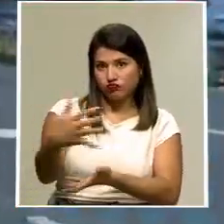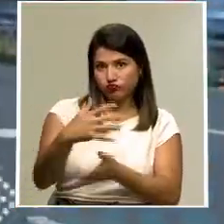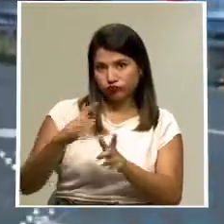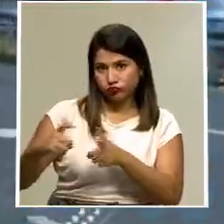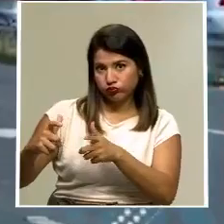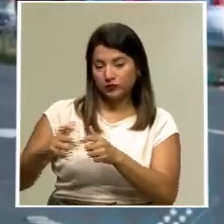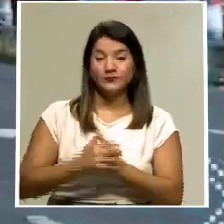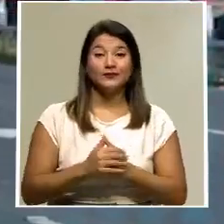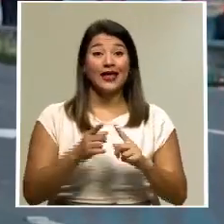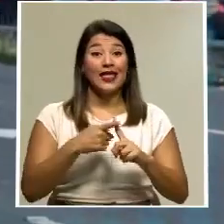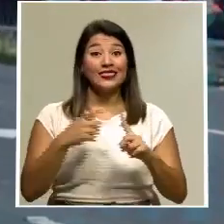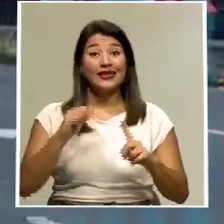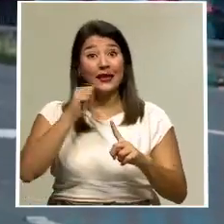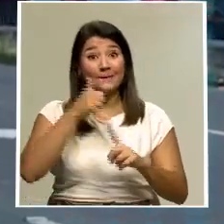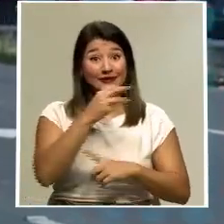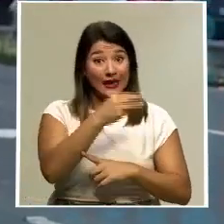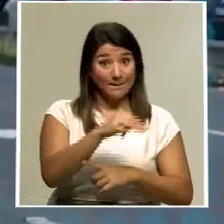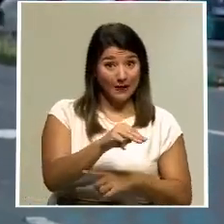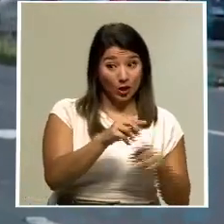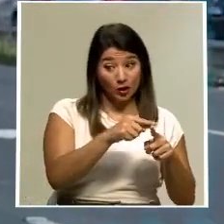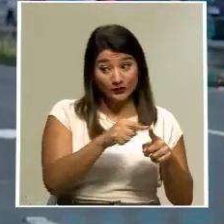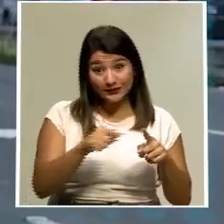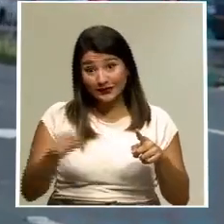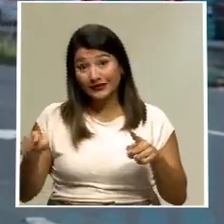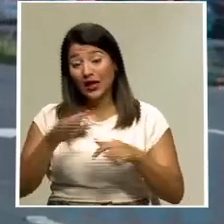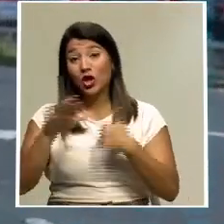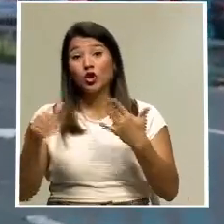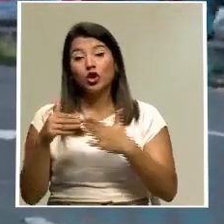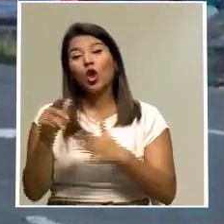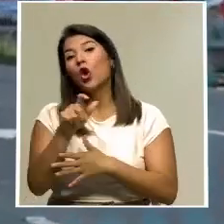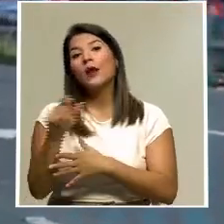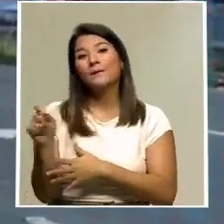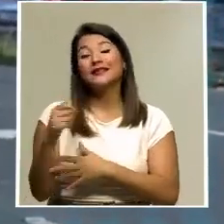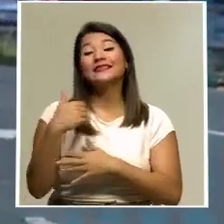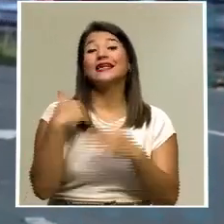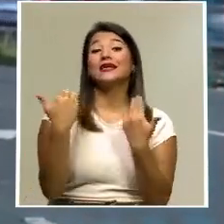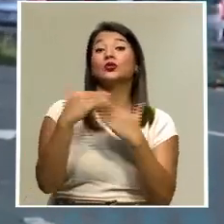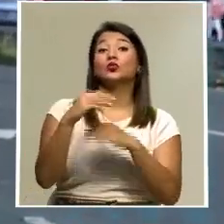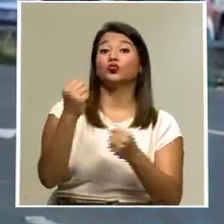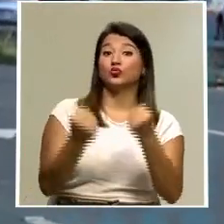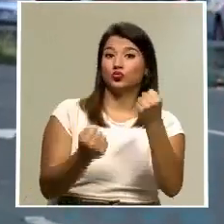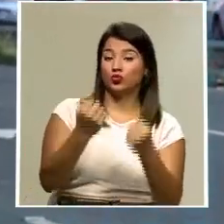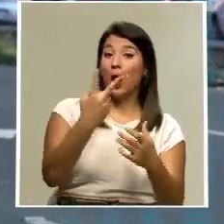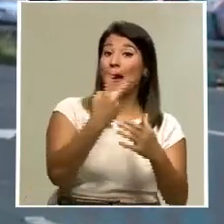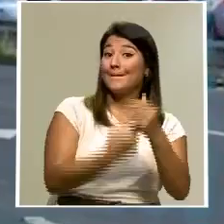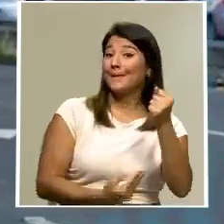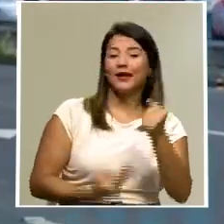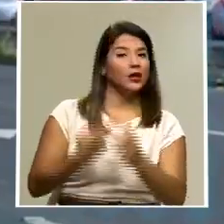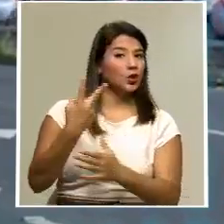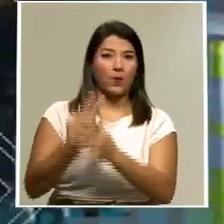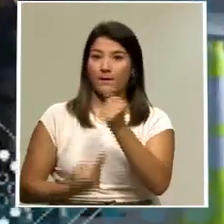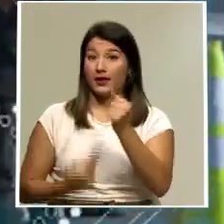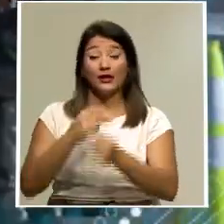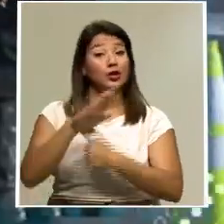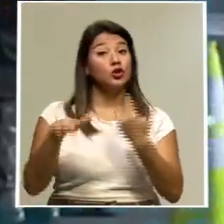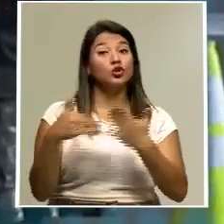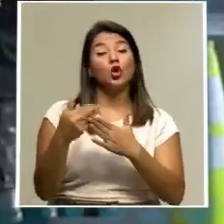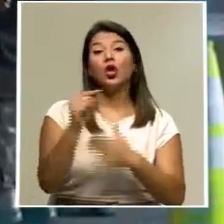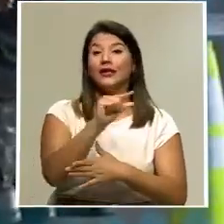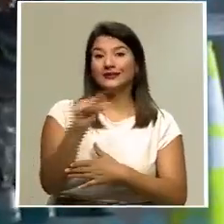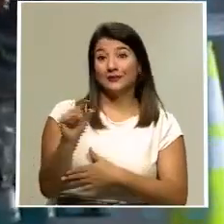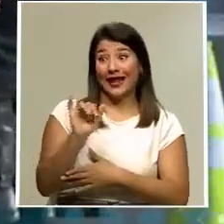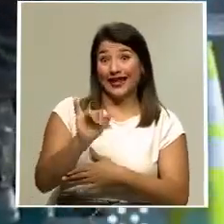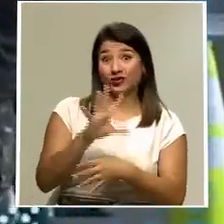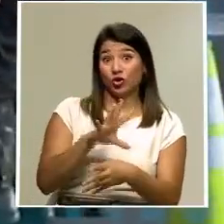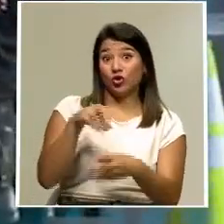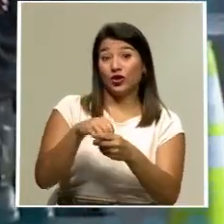Desde mañana miércoles y por lo que resta del mes habrá restricción de placas pares e impares durante toda la semana. Es parte de las